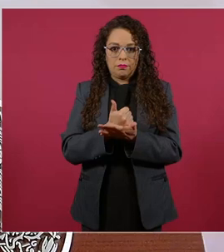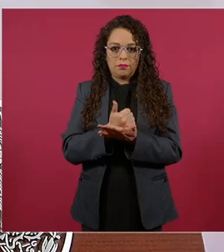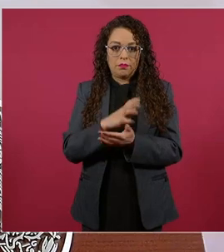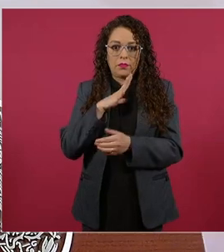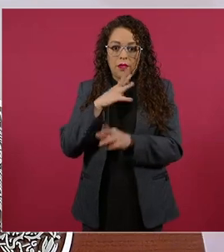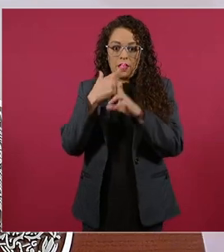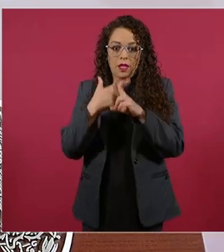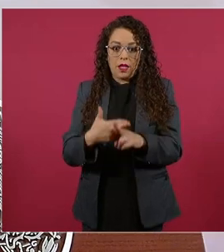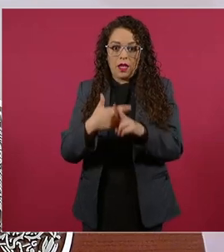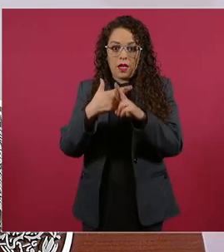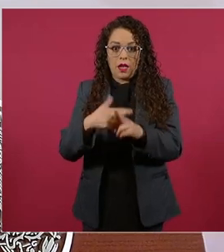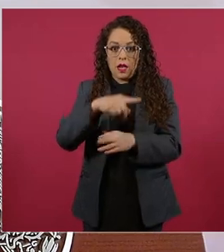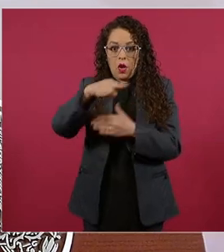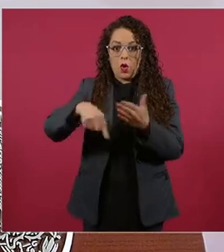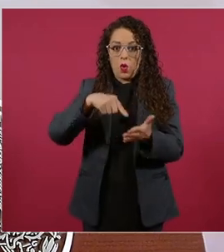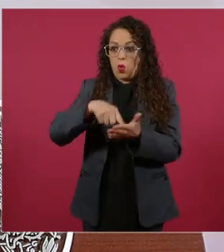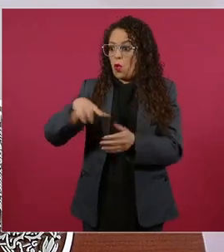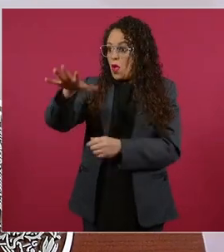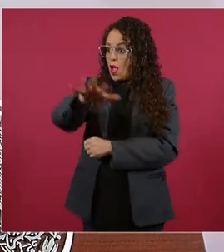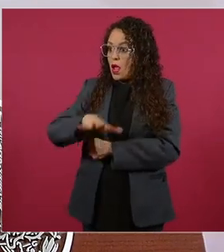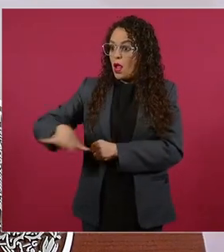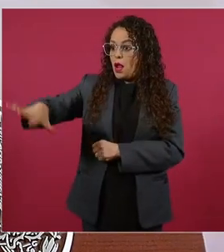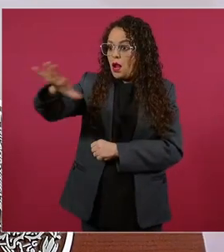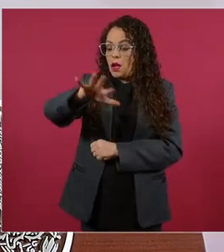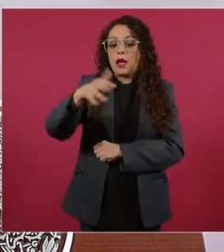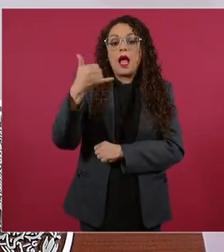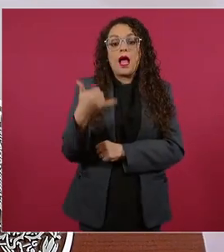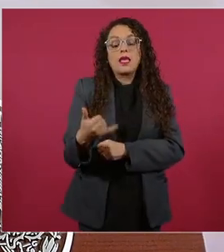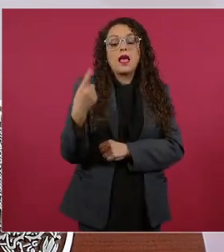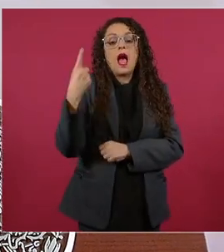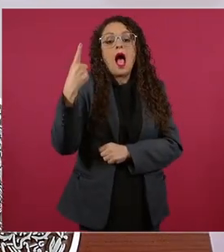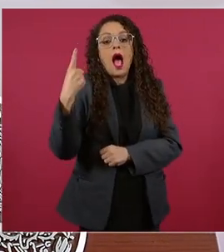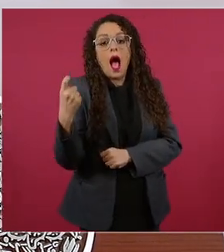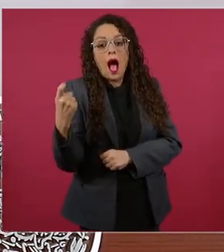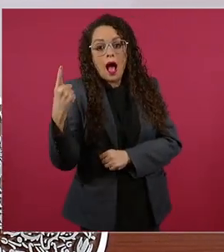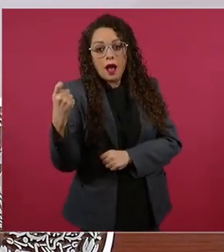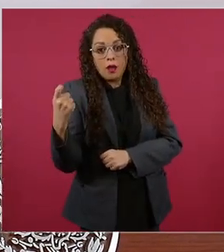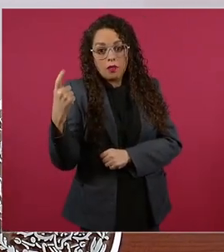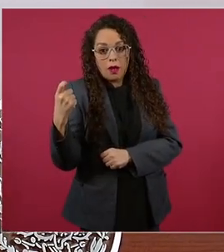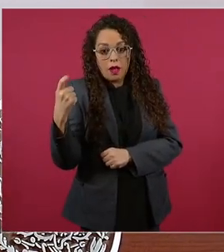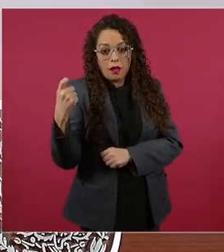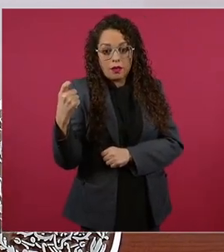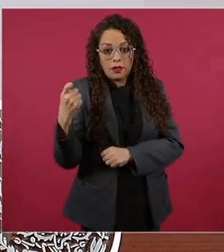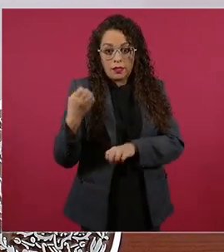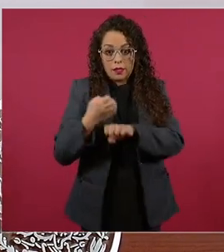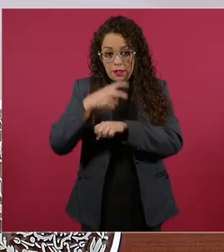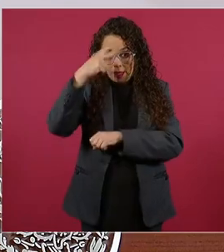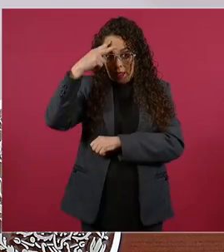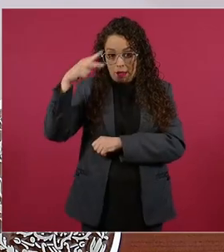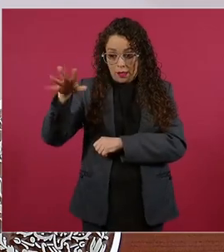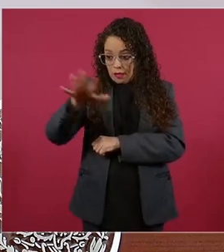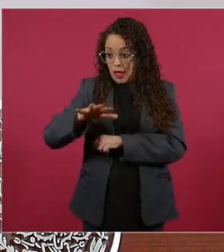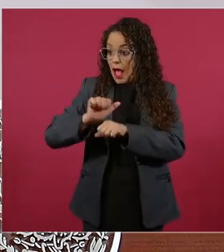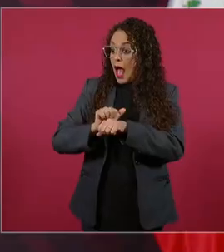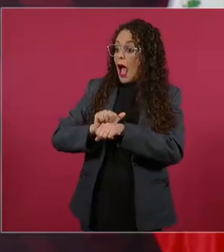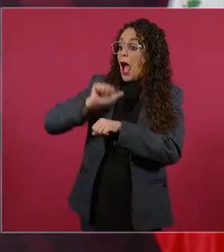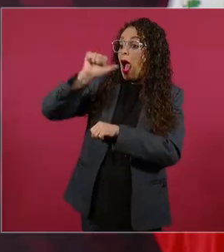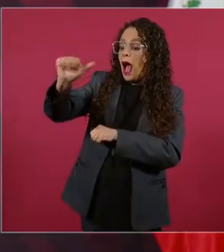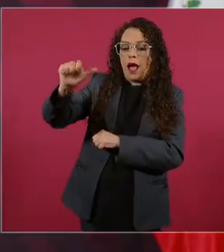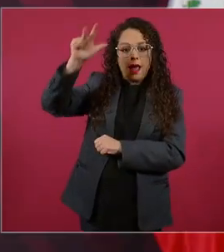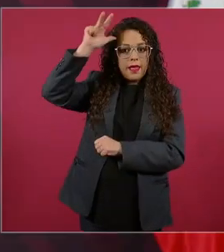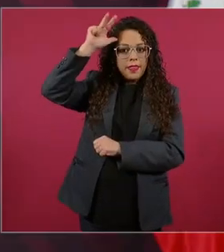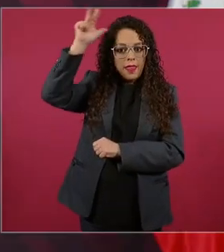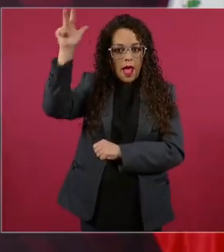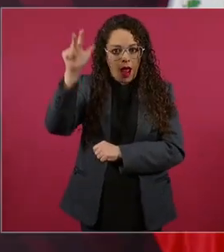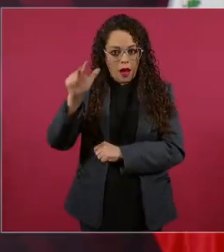agua hacia Hidalgo. Y ahora la presidenta, también